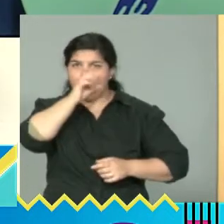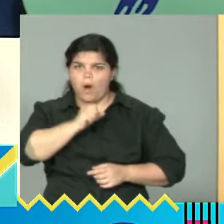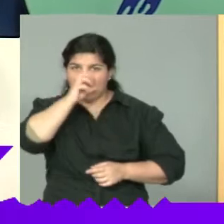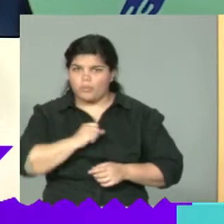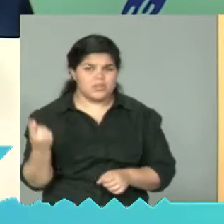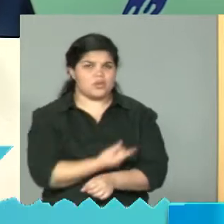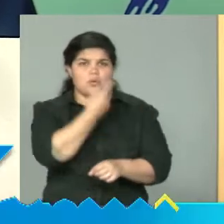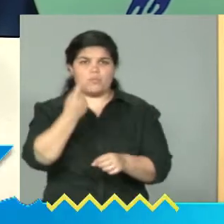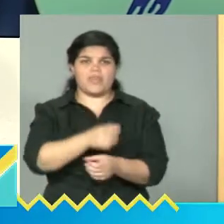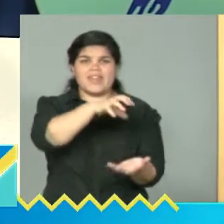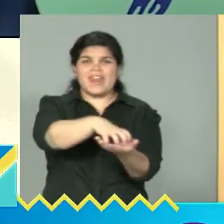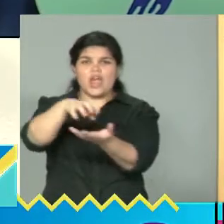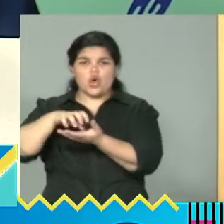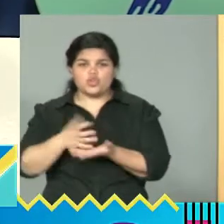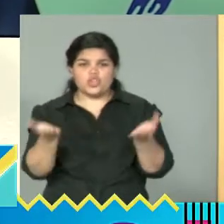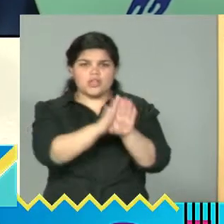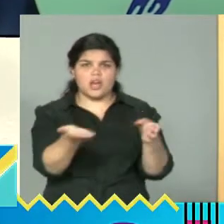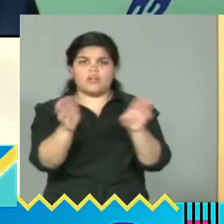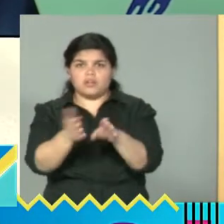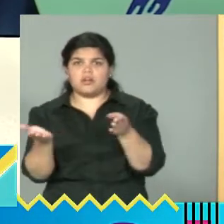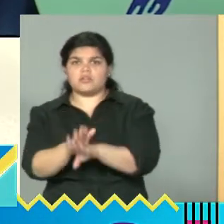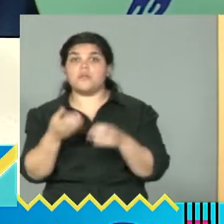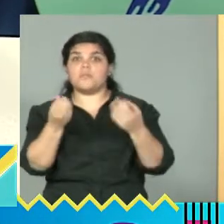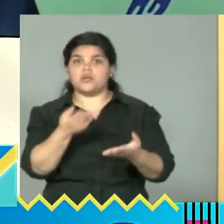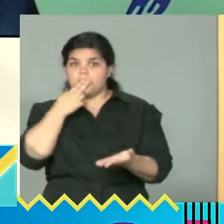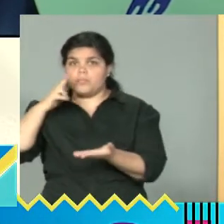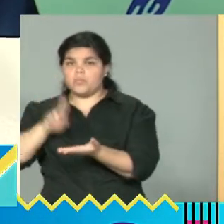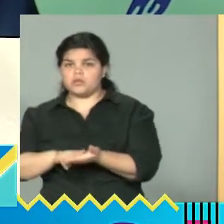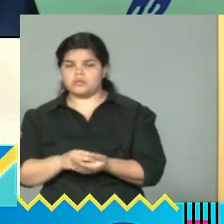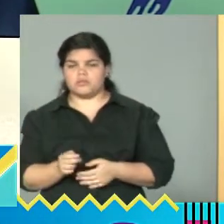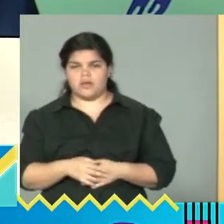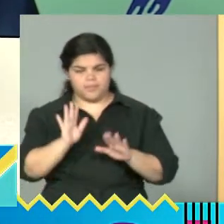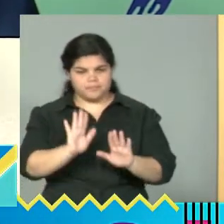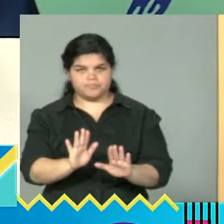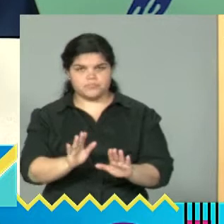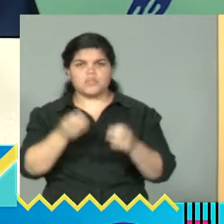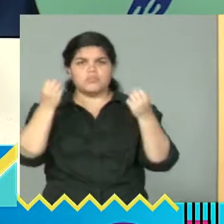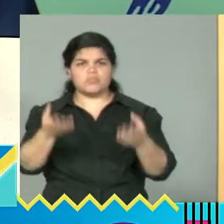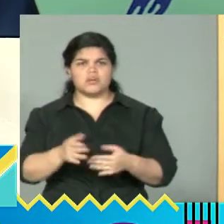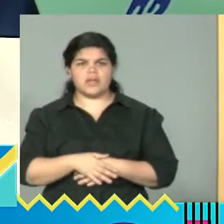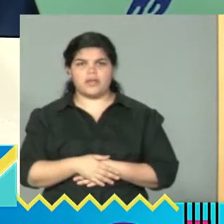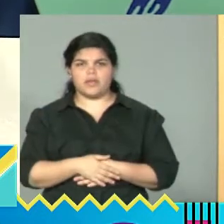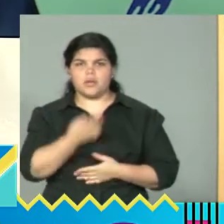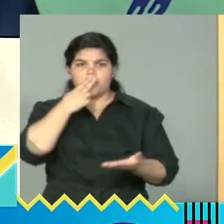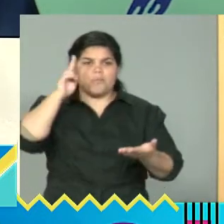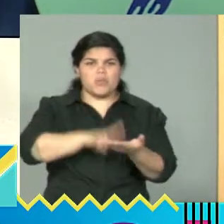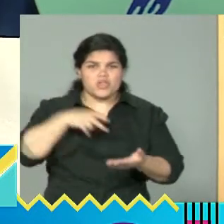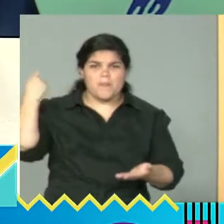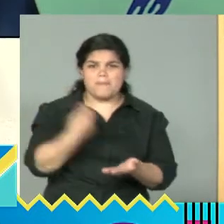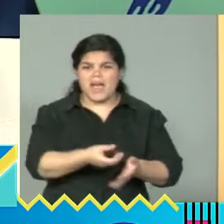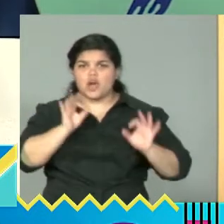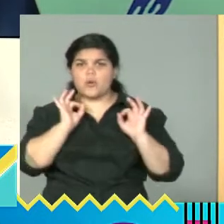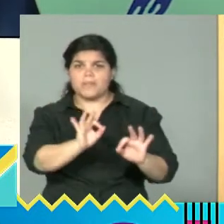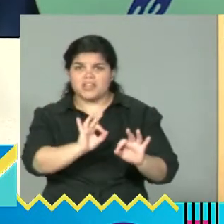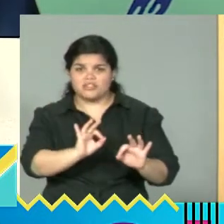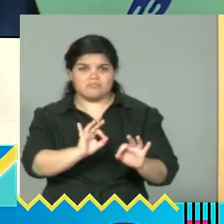negocios no dan más, los negocios están cerrando porque si pagan impuestos... ¿Por qué crees que hay tanta evasión y tanta ilusión? Porque si pagan todos los impuestos se cierran todos los